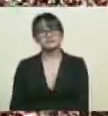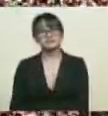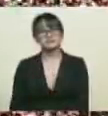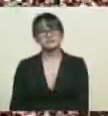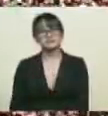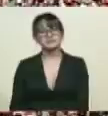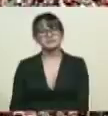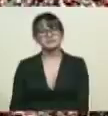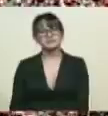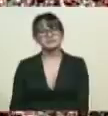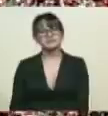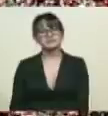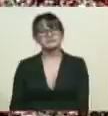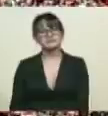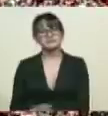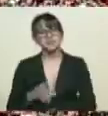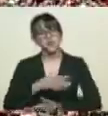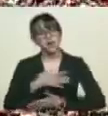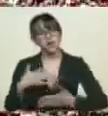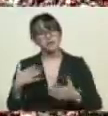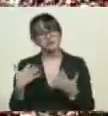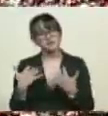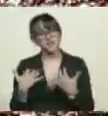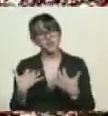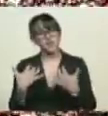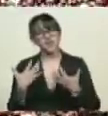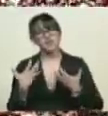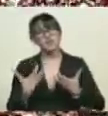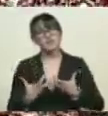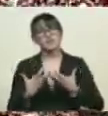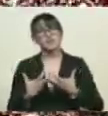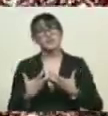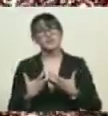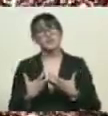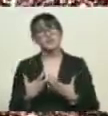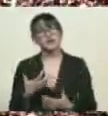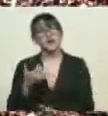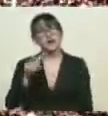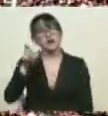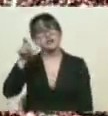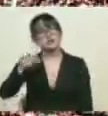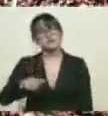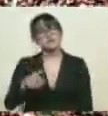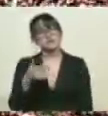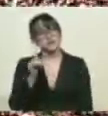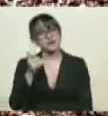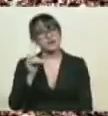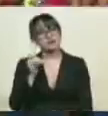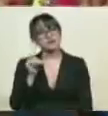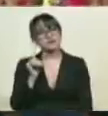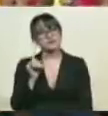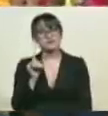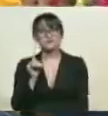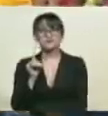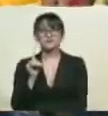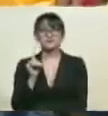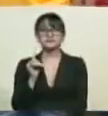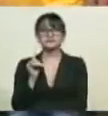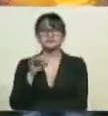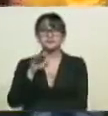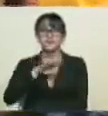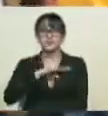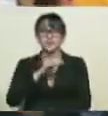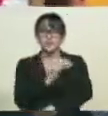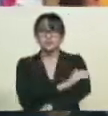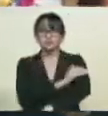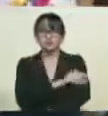Inmensa esta manifestación. Por ahí hay un candidato de la burguesía, ustedes